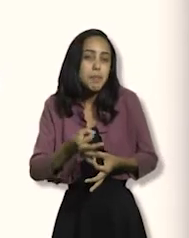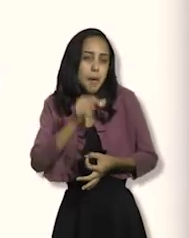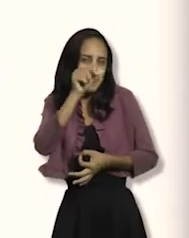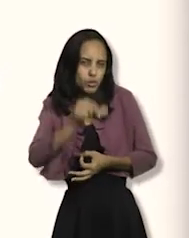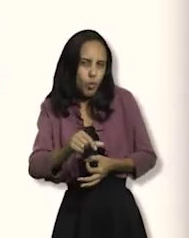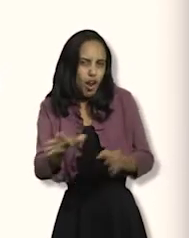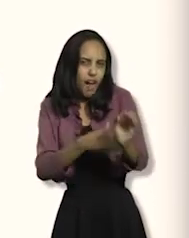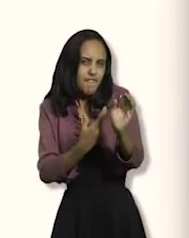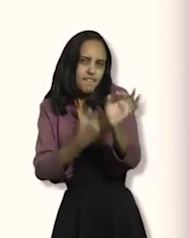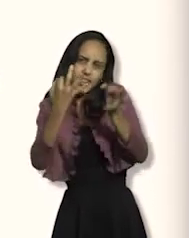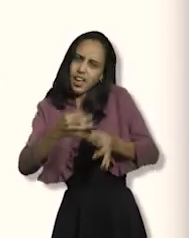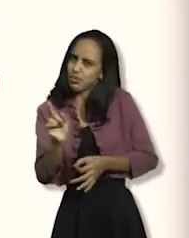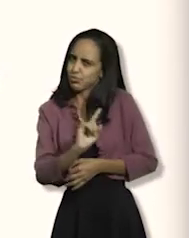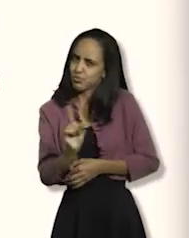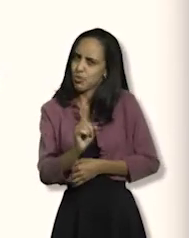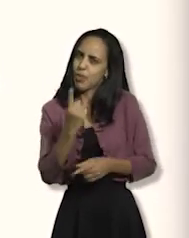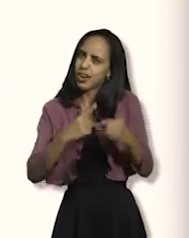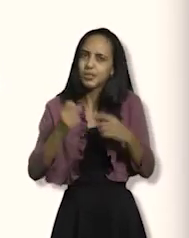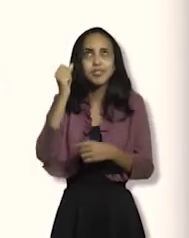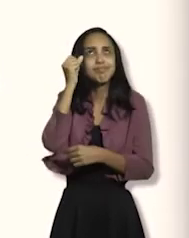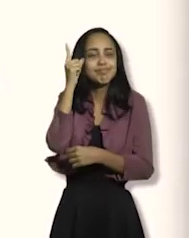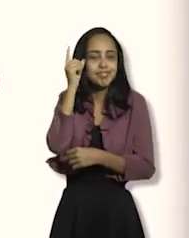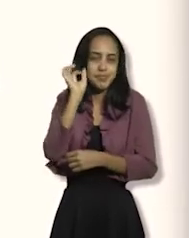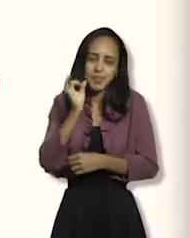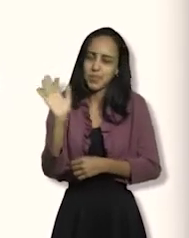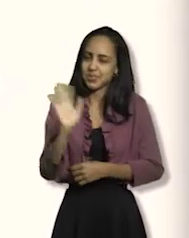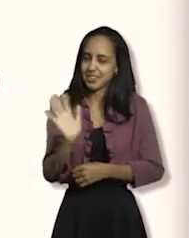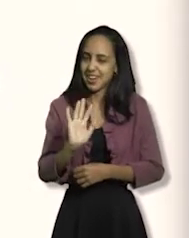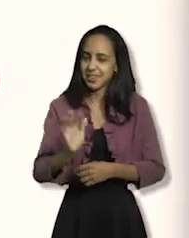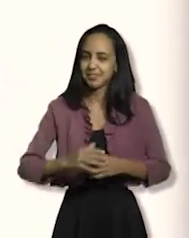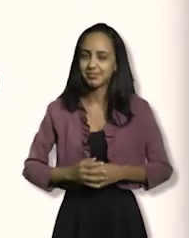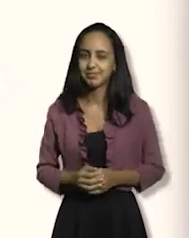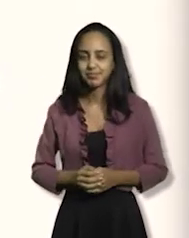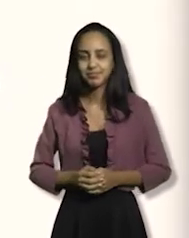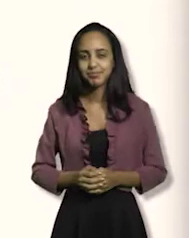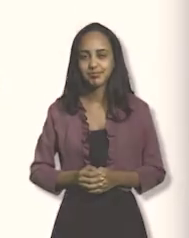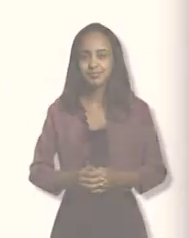verdad es pura coincidencia. ¡Chao!